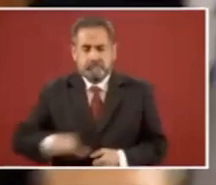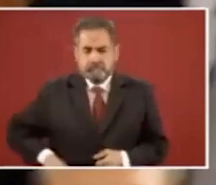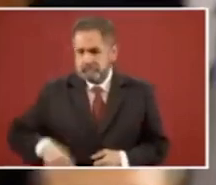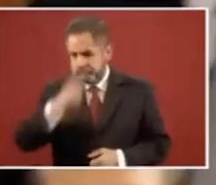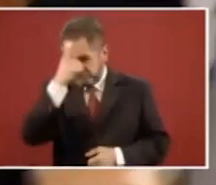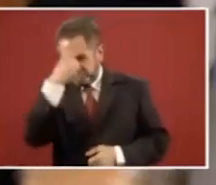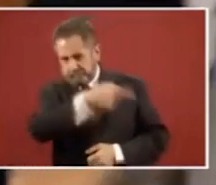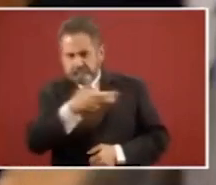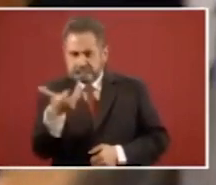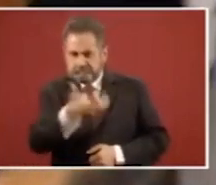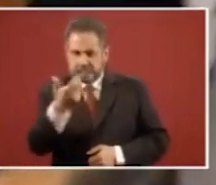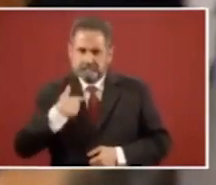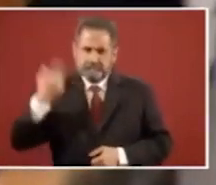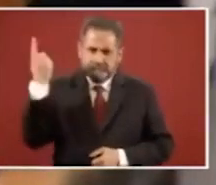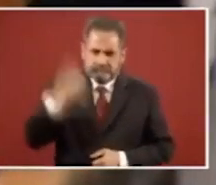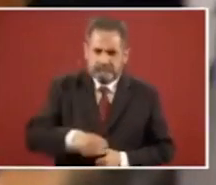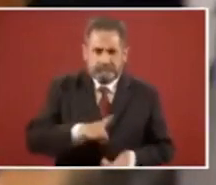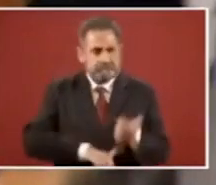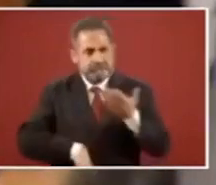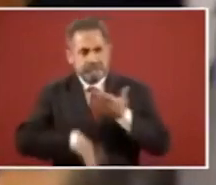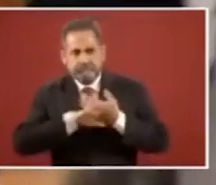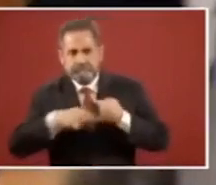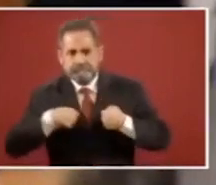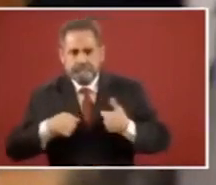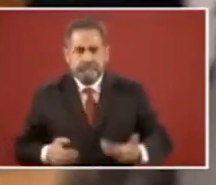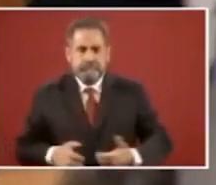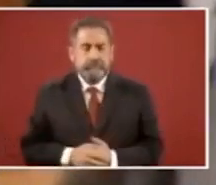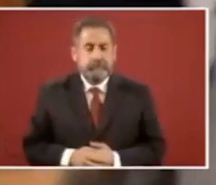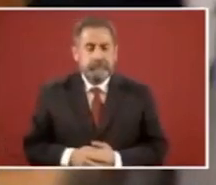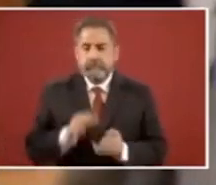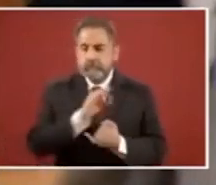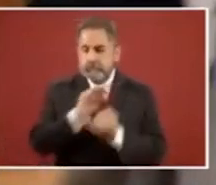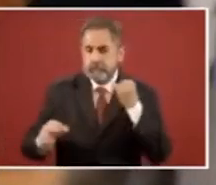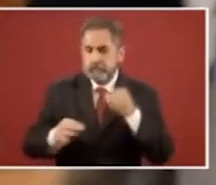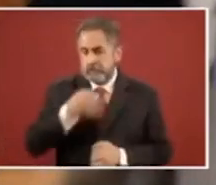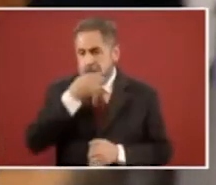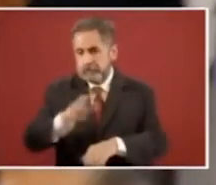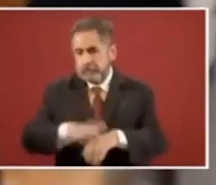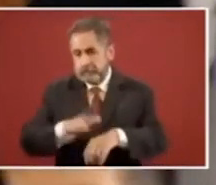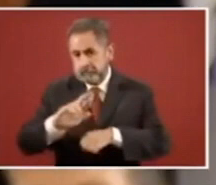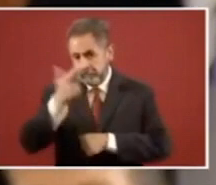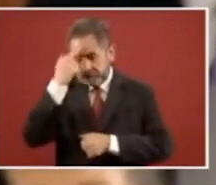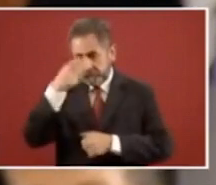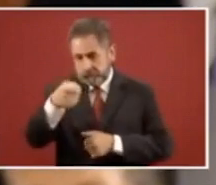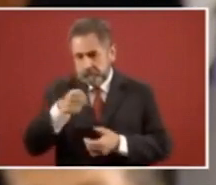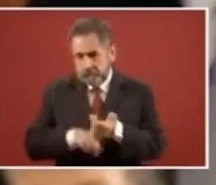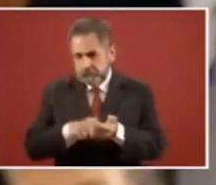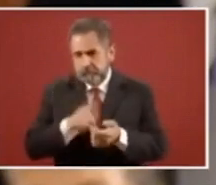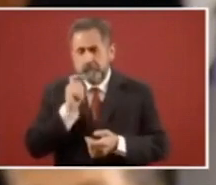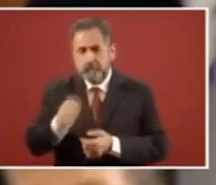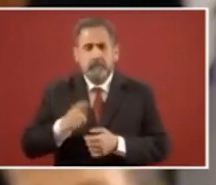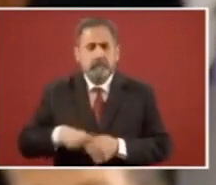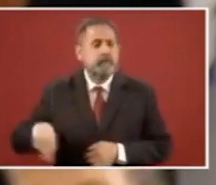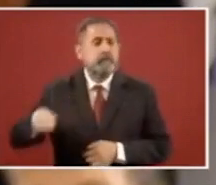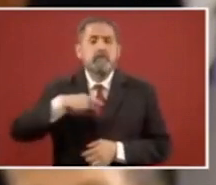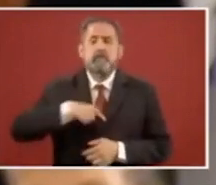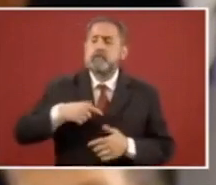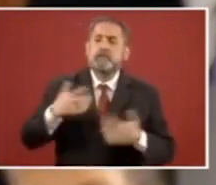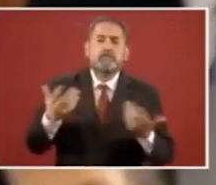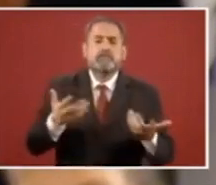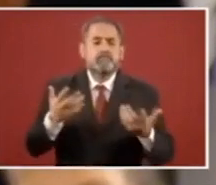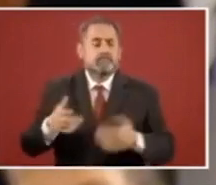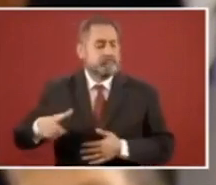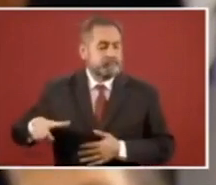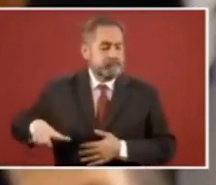intelectual. Por último, presidente, le quiero recordar que los periodistas de investigación no somos trofeos para que los